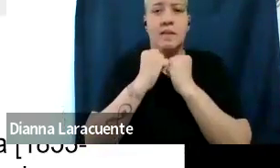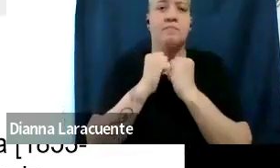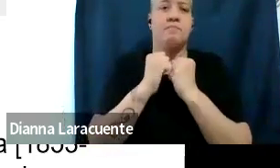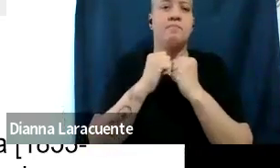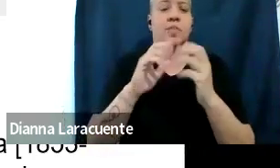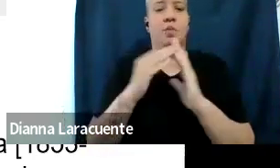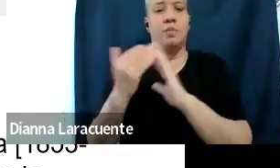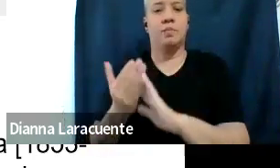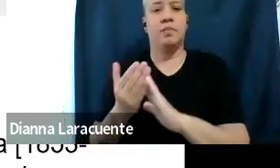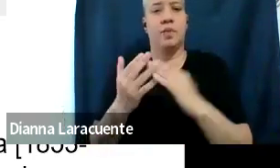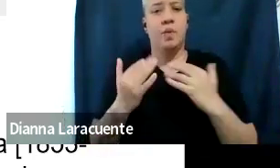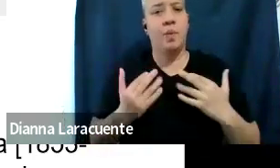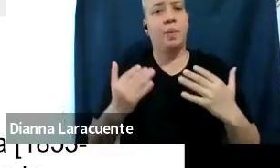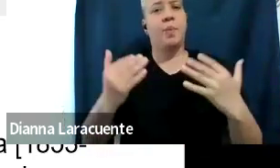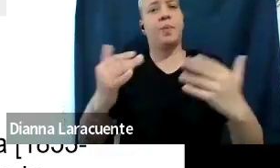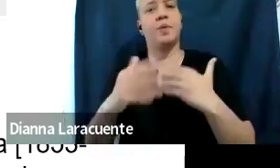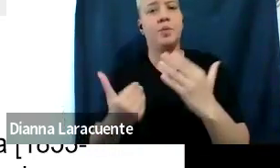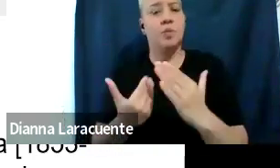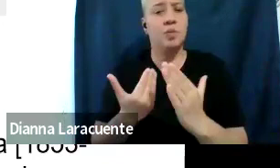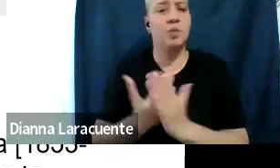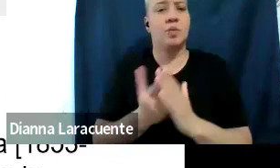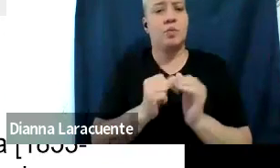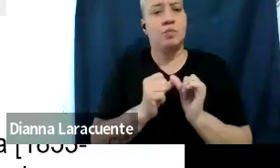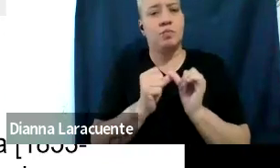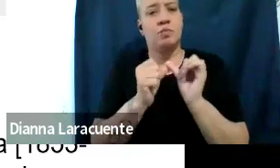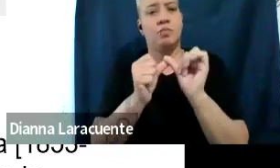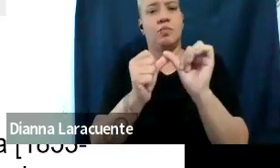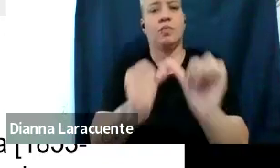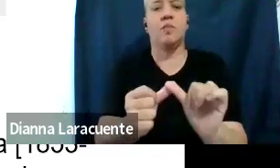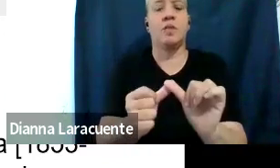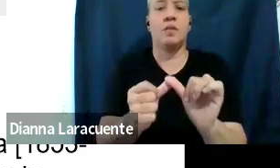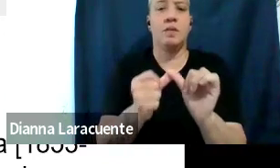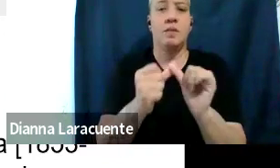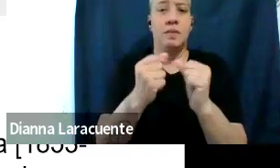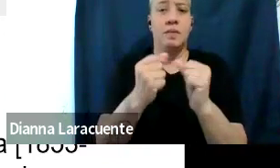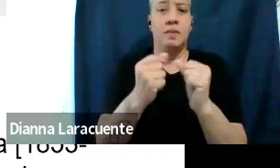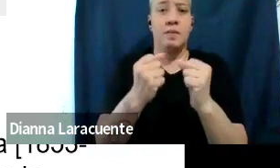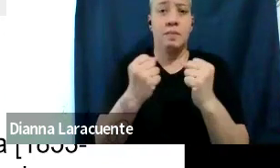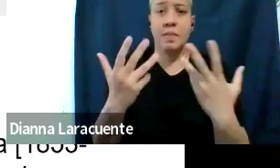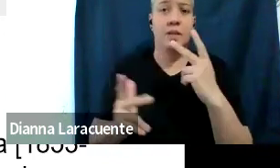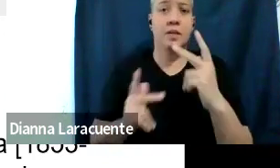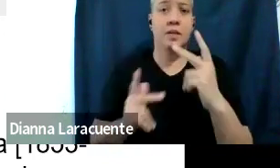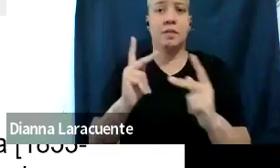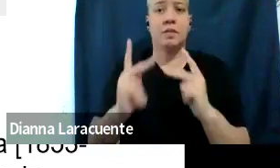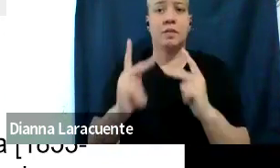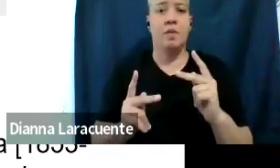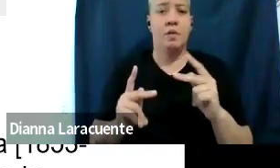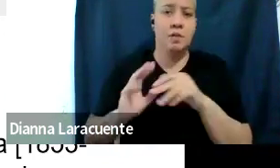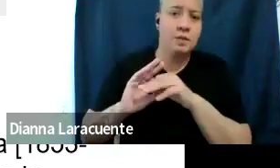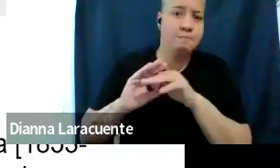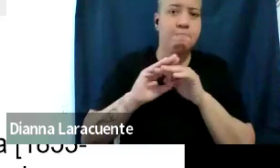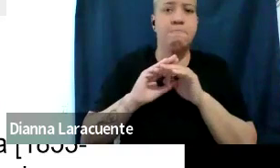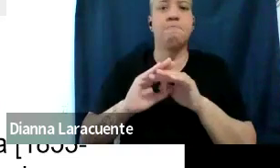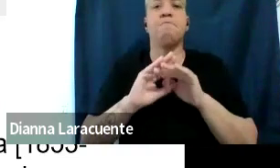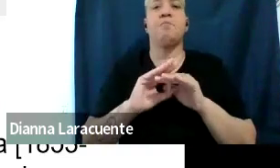que supo hacer vibrar el alma de toda una cautividad de más de 1 millón de seres tan unísono y de un modo